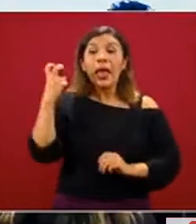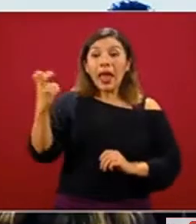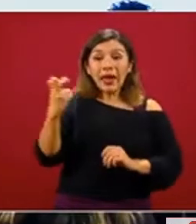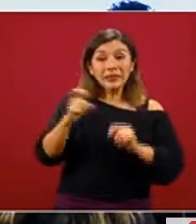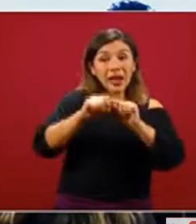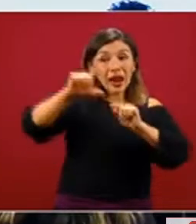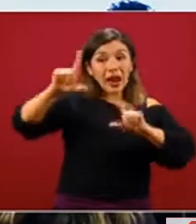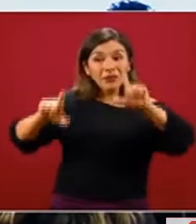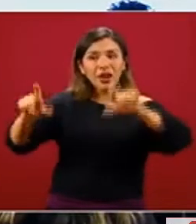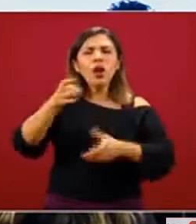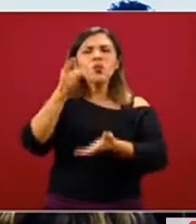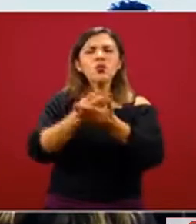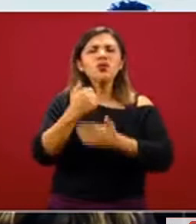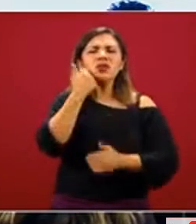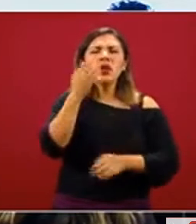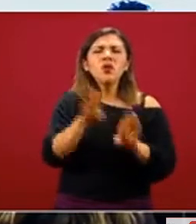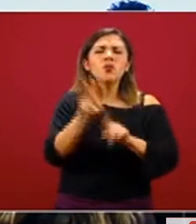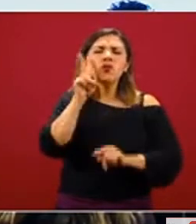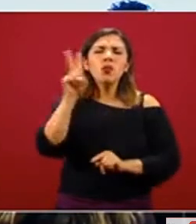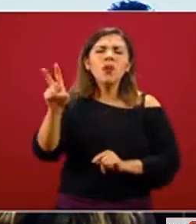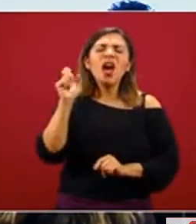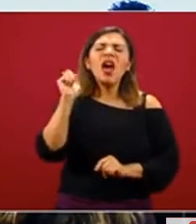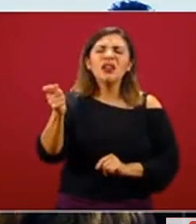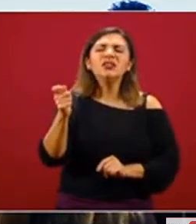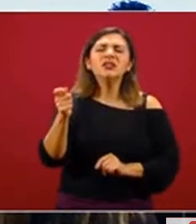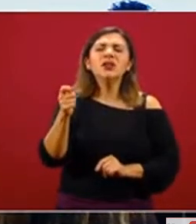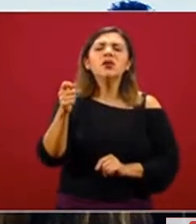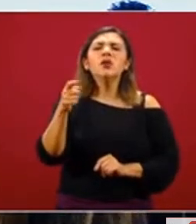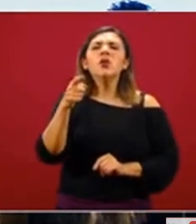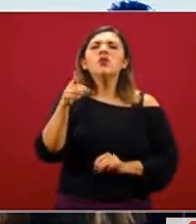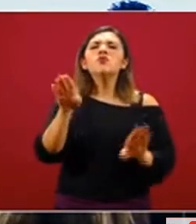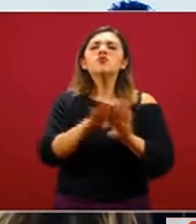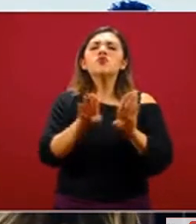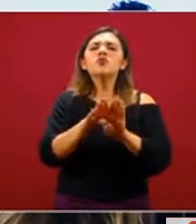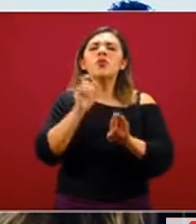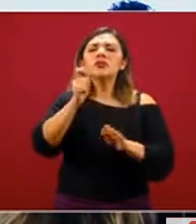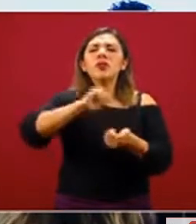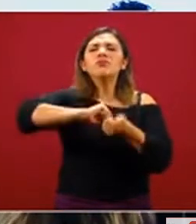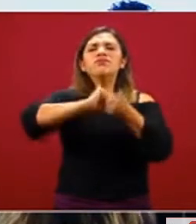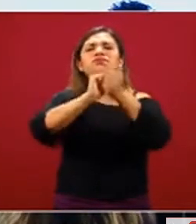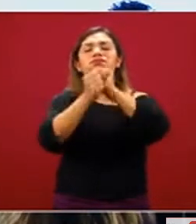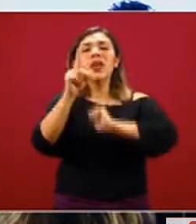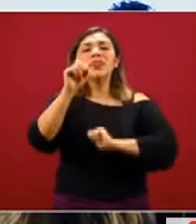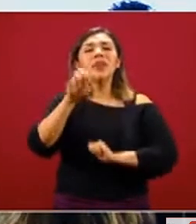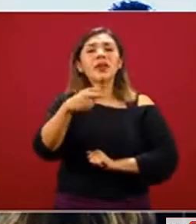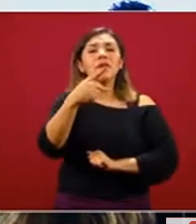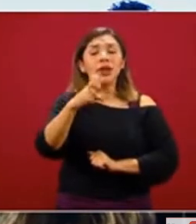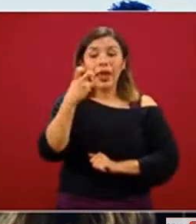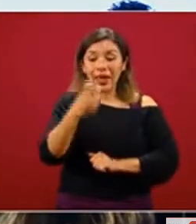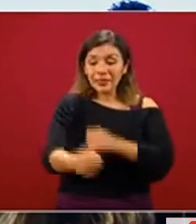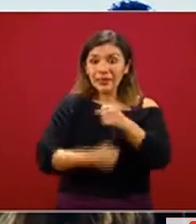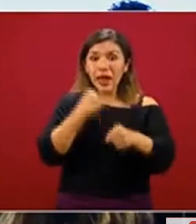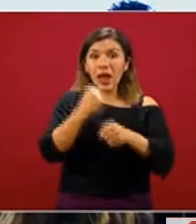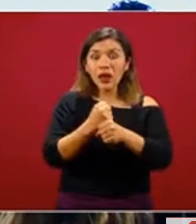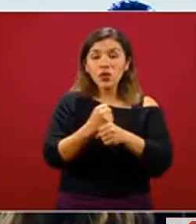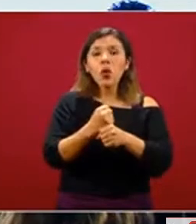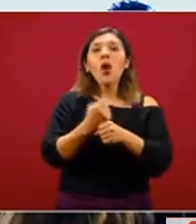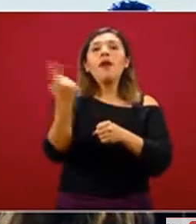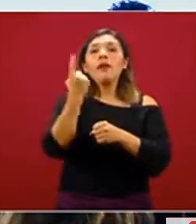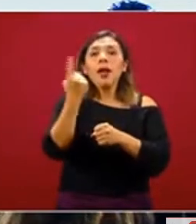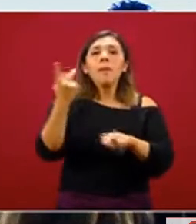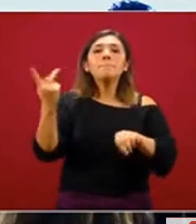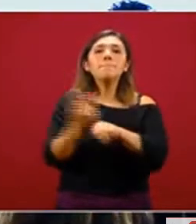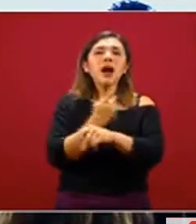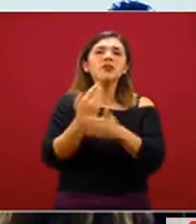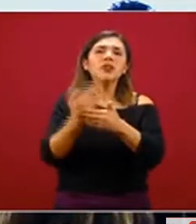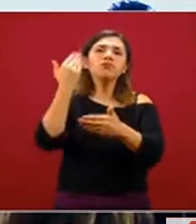gráficas solamente es este canal epidémico en donde ustedes pueden ver cómo ha sido la evolución del dengue en lo que va del año en comparación con lo que ha pasado en